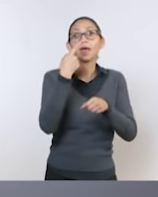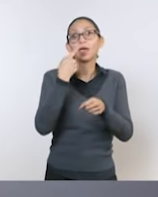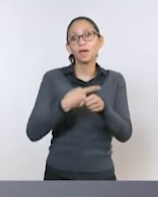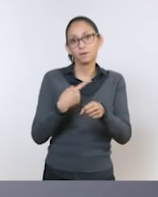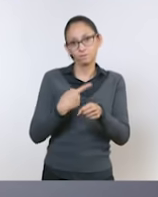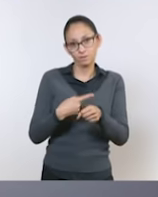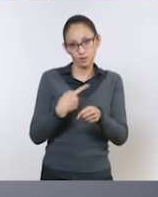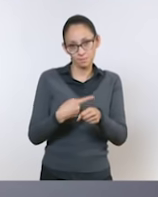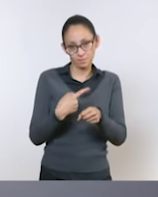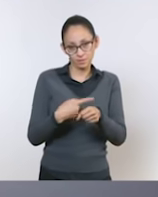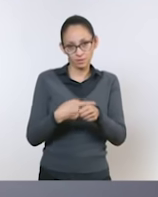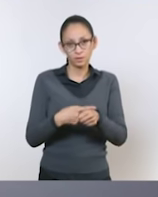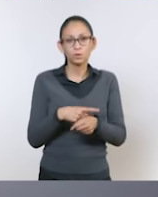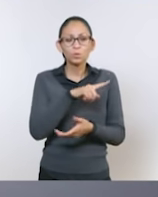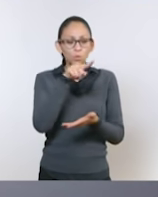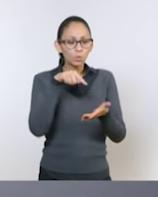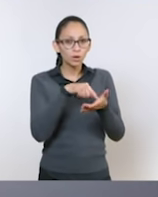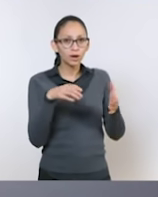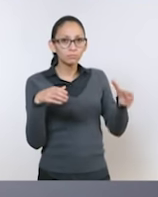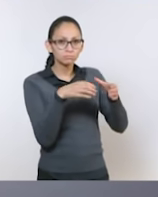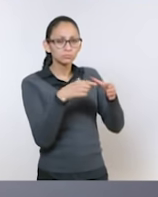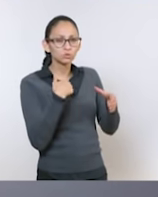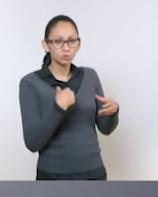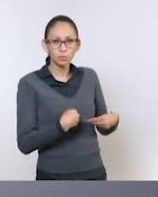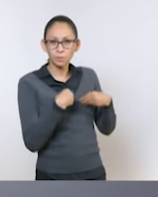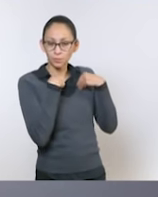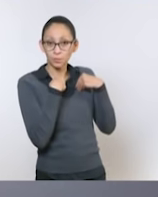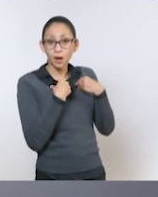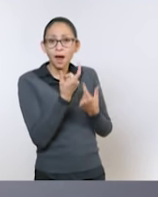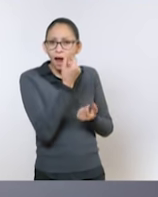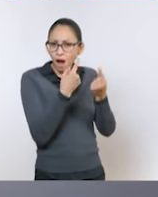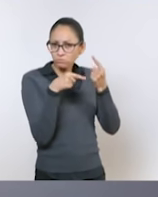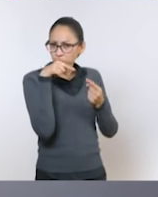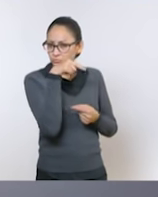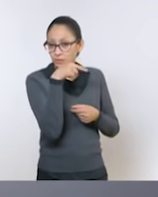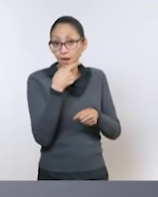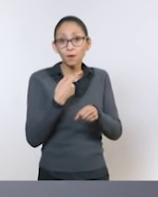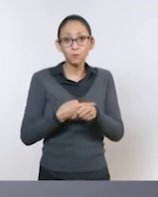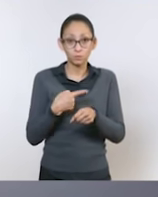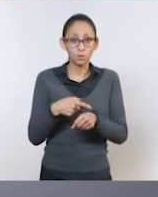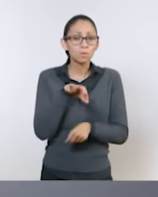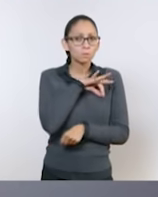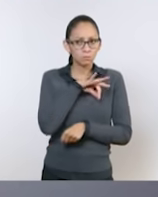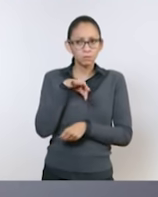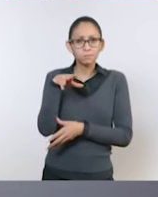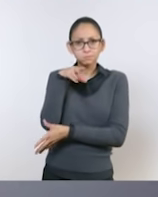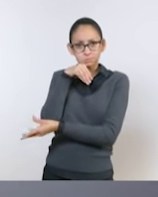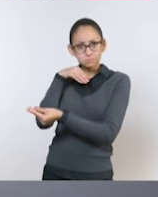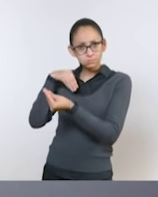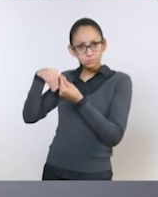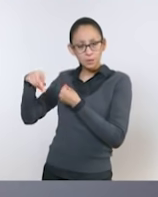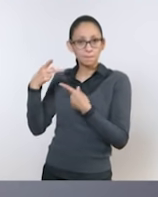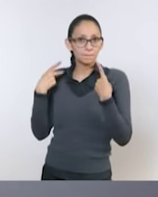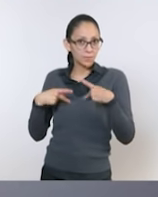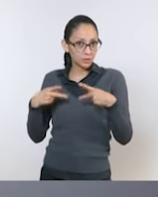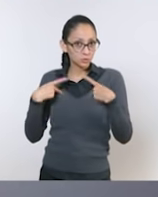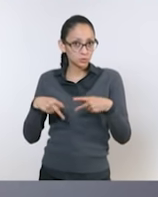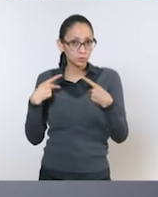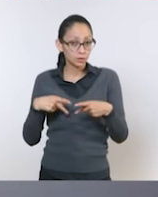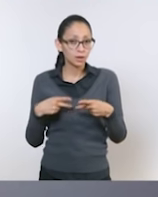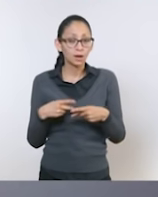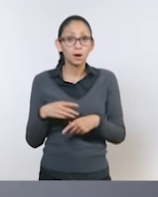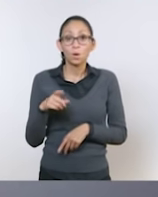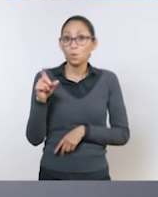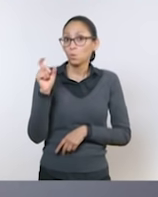las enfermedades más comunes del lugar en donde vivo. Algunas de estas enfermedades pueden contagiarse